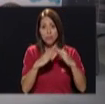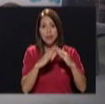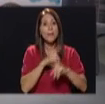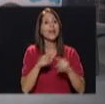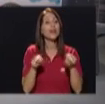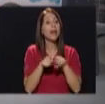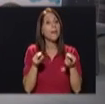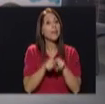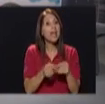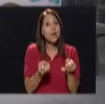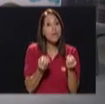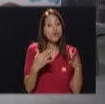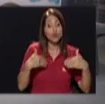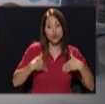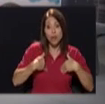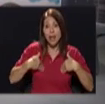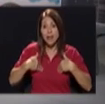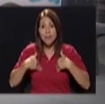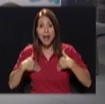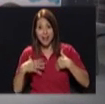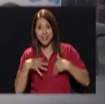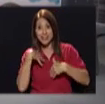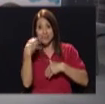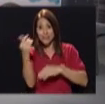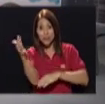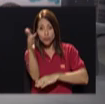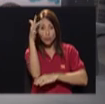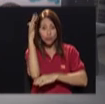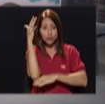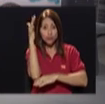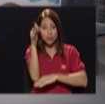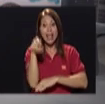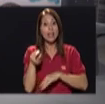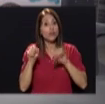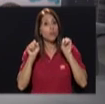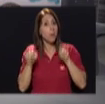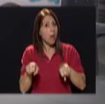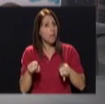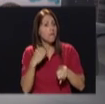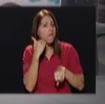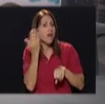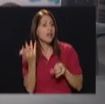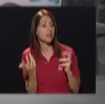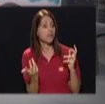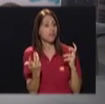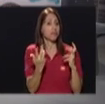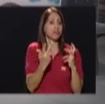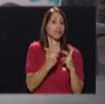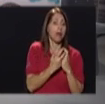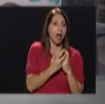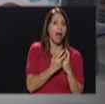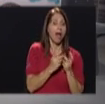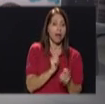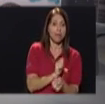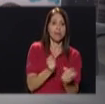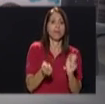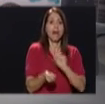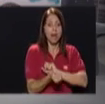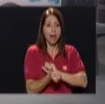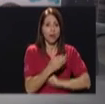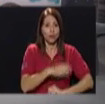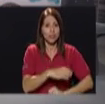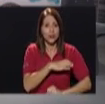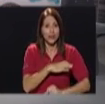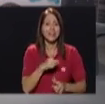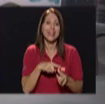hay otro aspecto, que hay muchas especies silvestres, los animales, que tienen la capacidad de adaptarse a condiciones. Entonces,